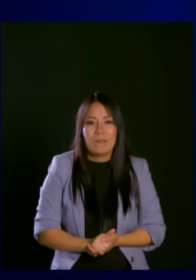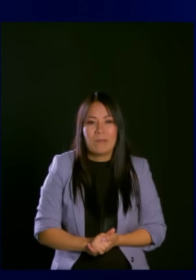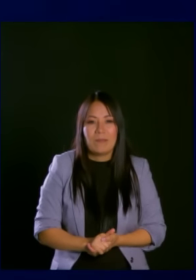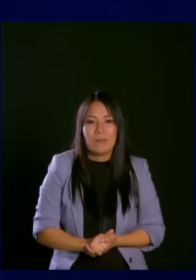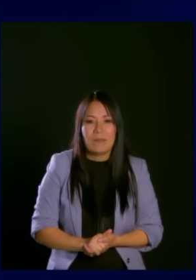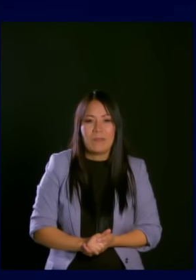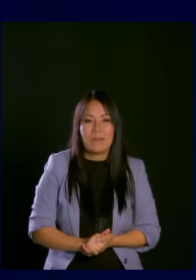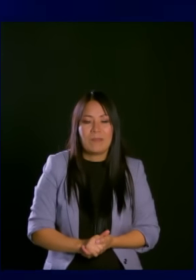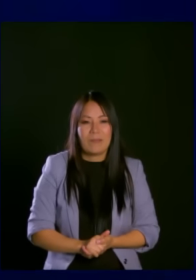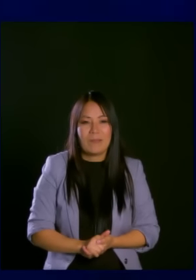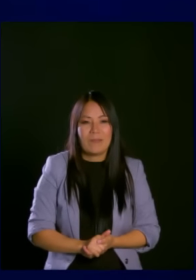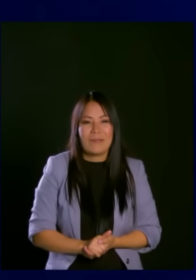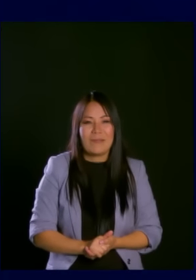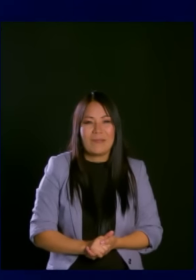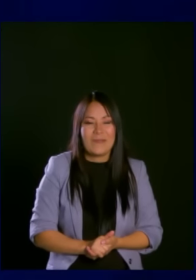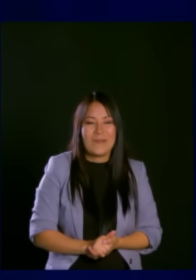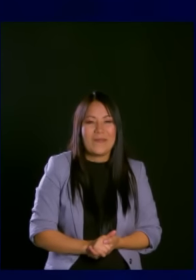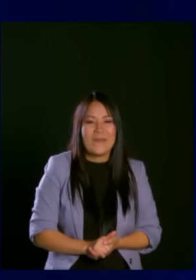Gloria a Dios.